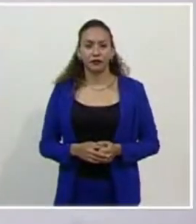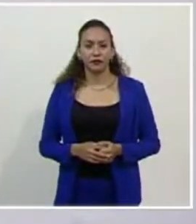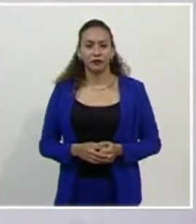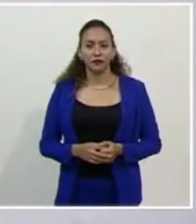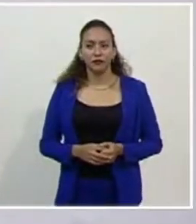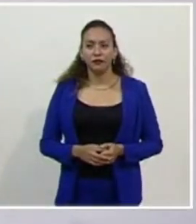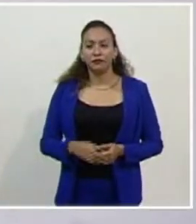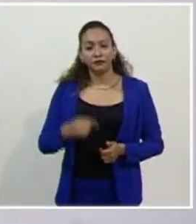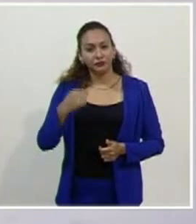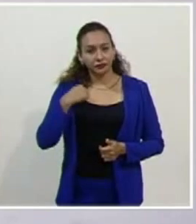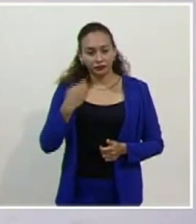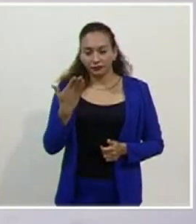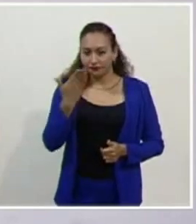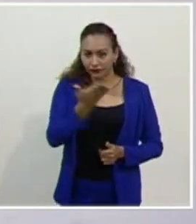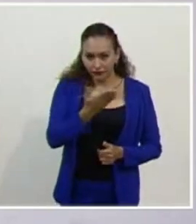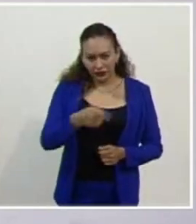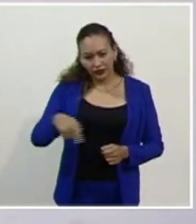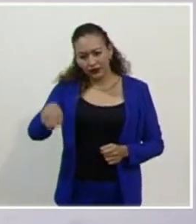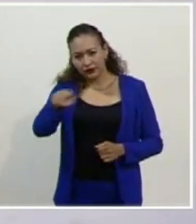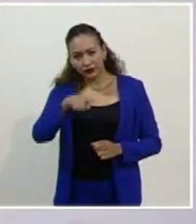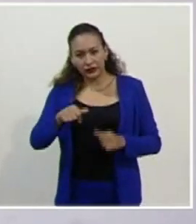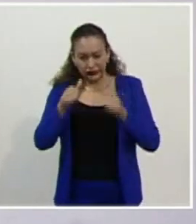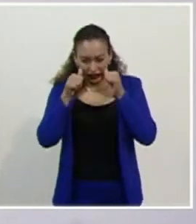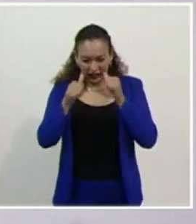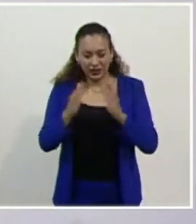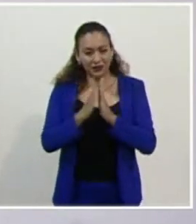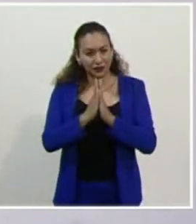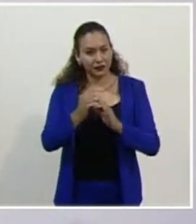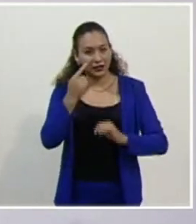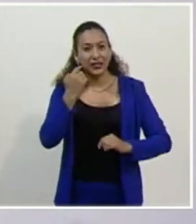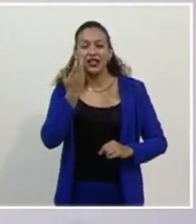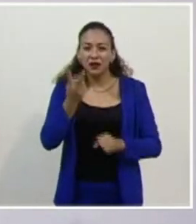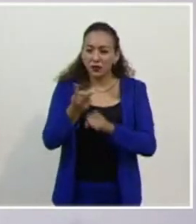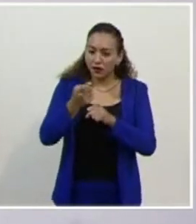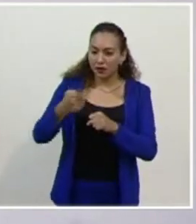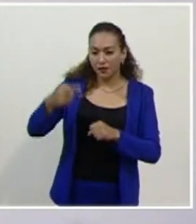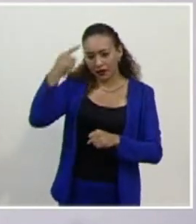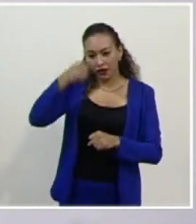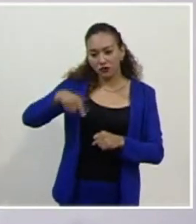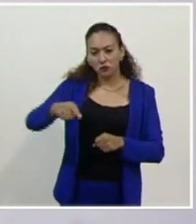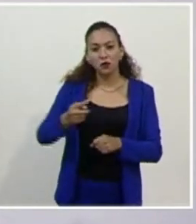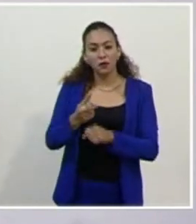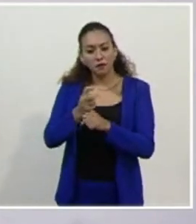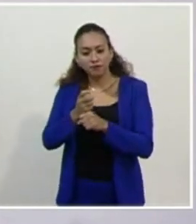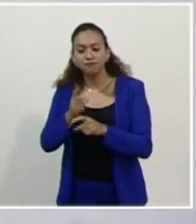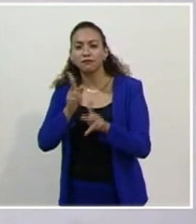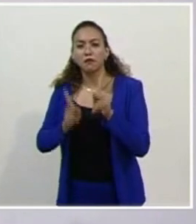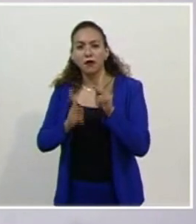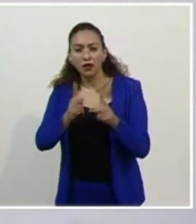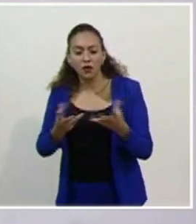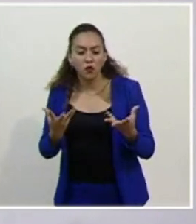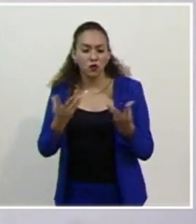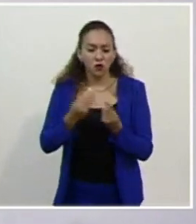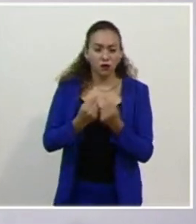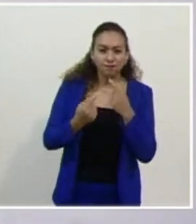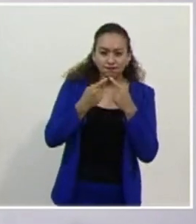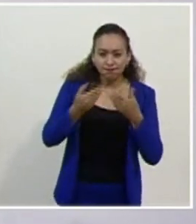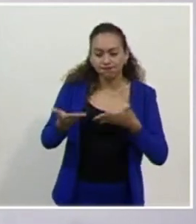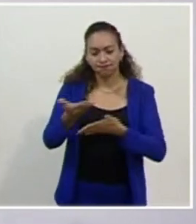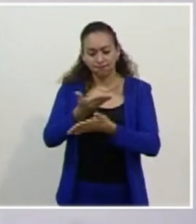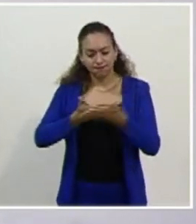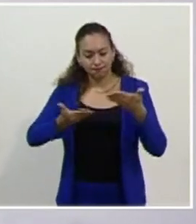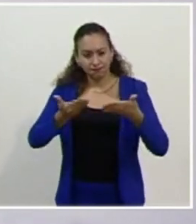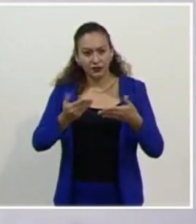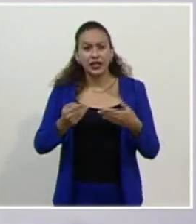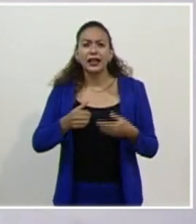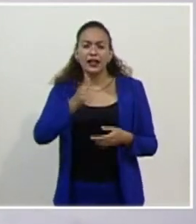Quiero hacer un llamado contundente a tener un diálogo que ponga en el centro las